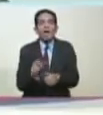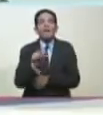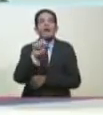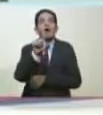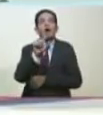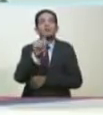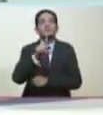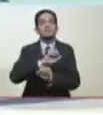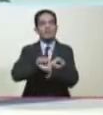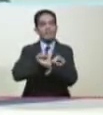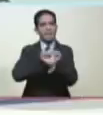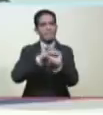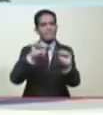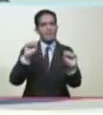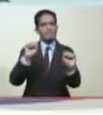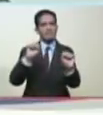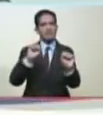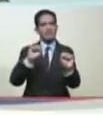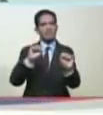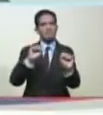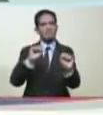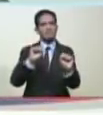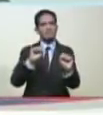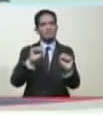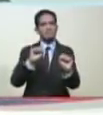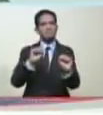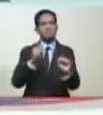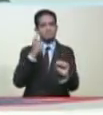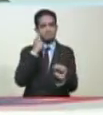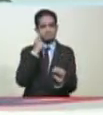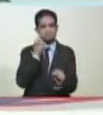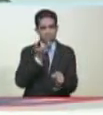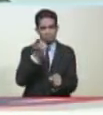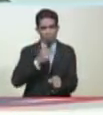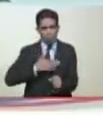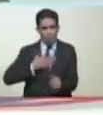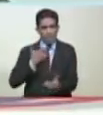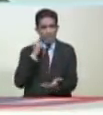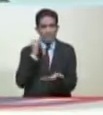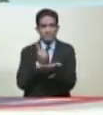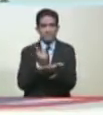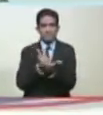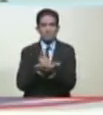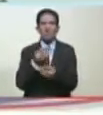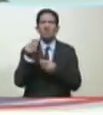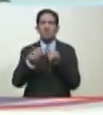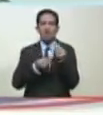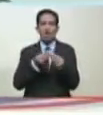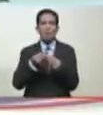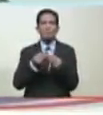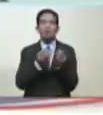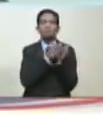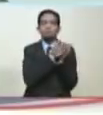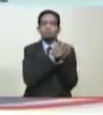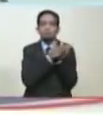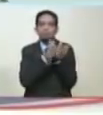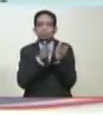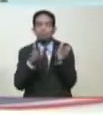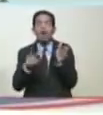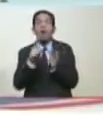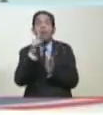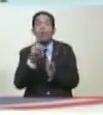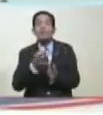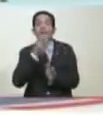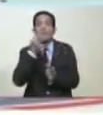de la mañana, 1 de la tarde. Pueden comprobar ustedes cómo los niveles de participación del voto